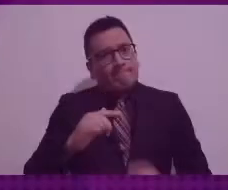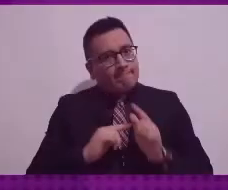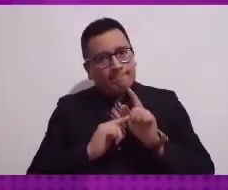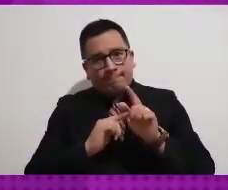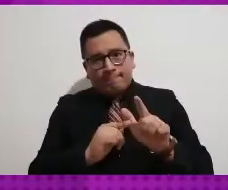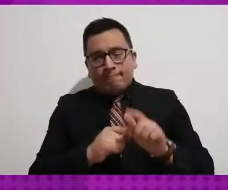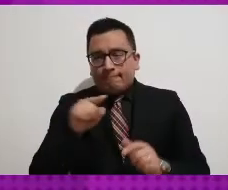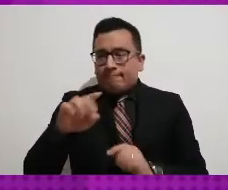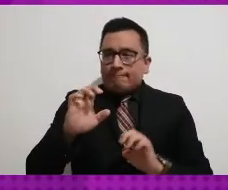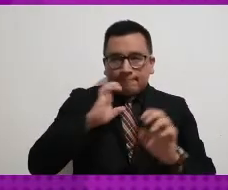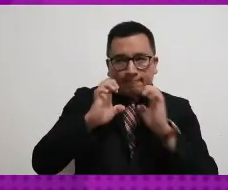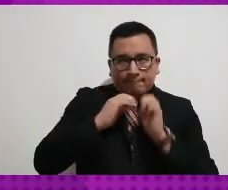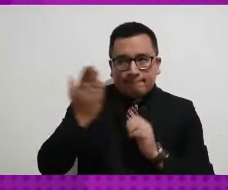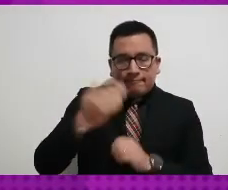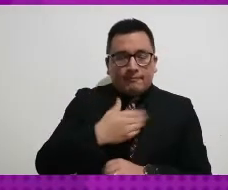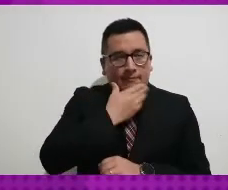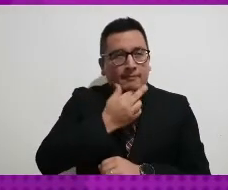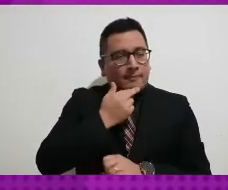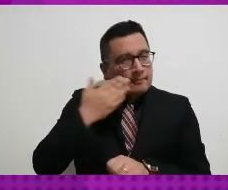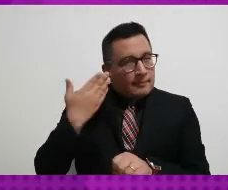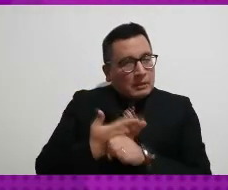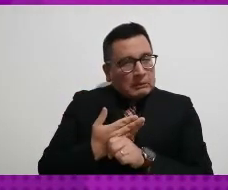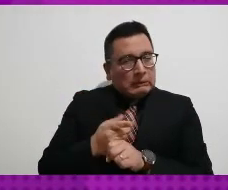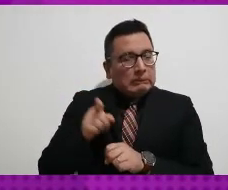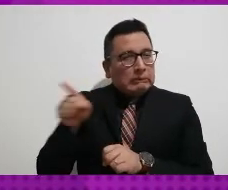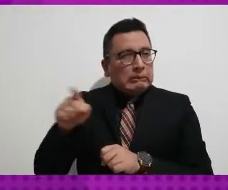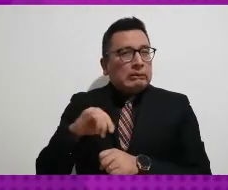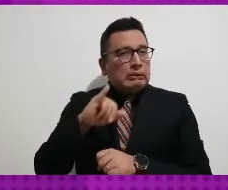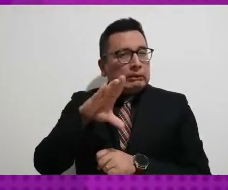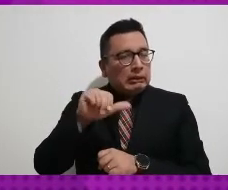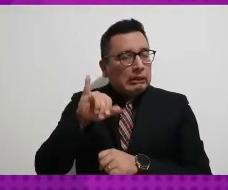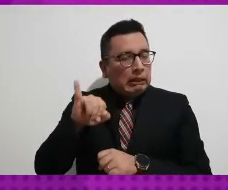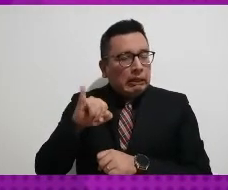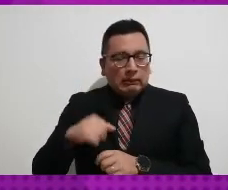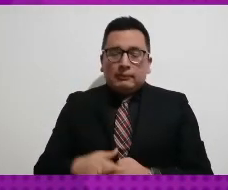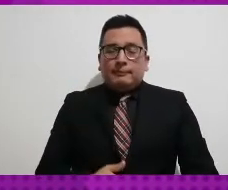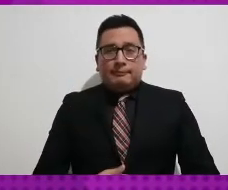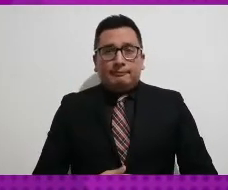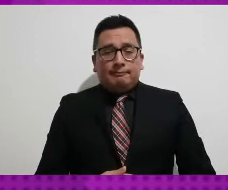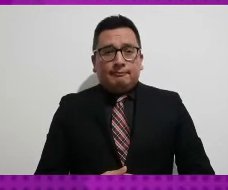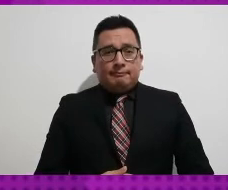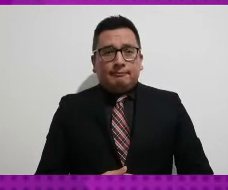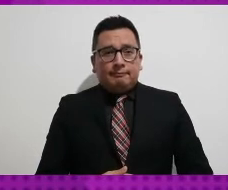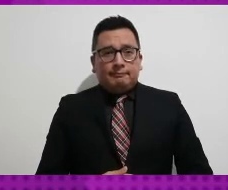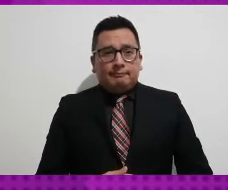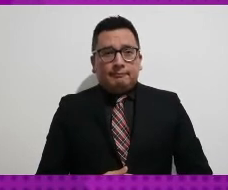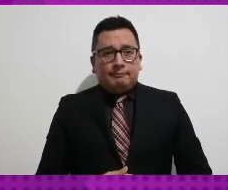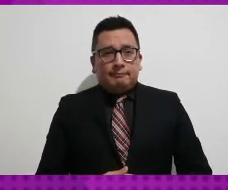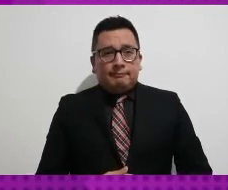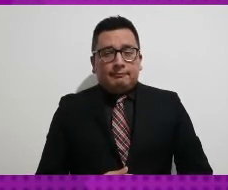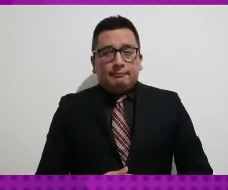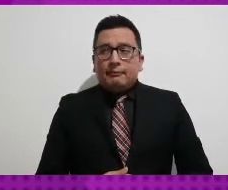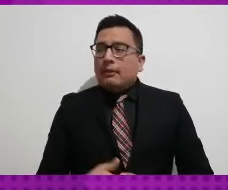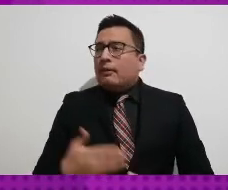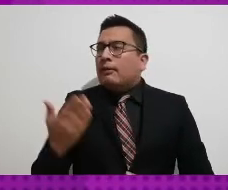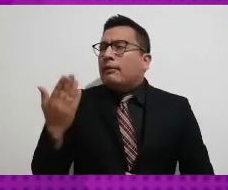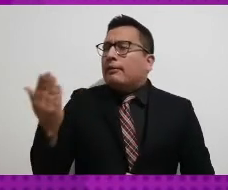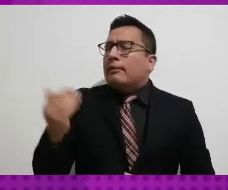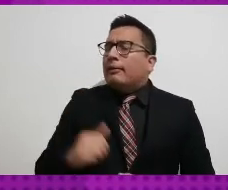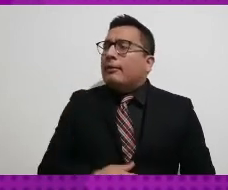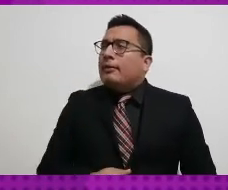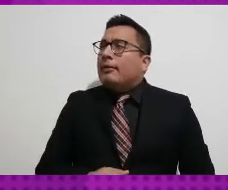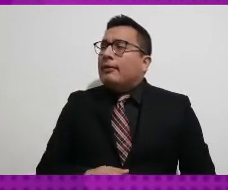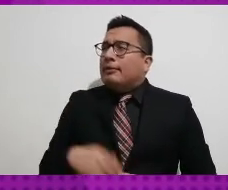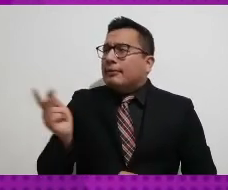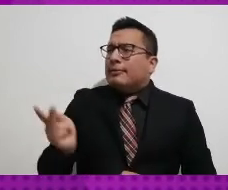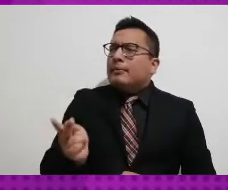Continuamos pues con la entrevista con el comisionado presidente del Instituto Coahuilense de Acceso a la Información. Comisionado, ¿nos